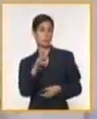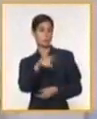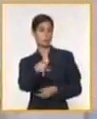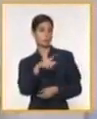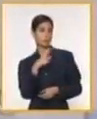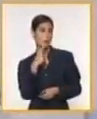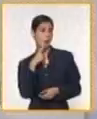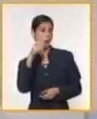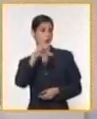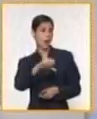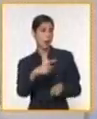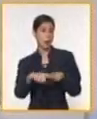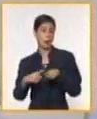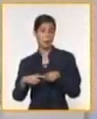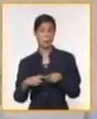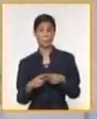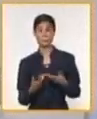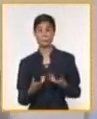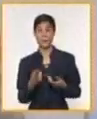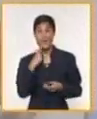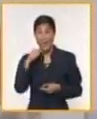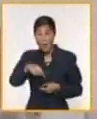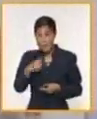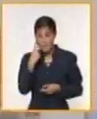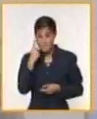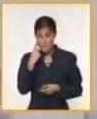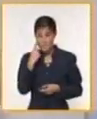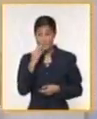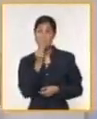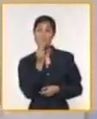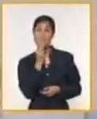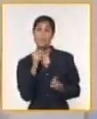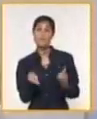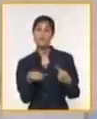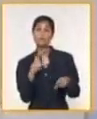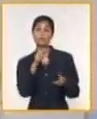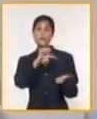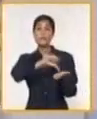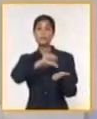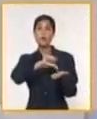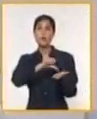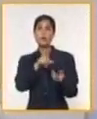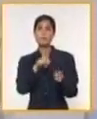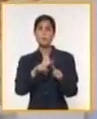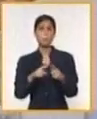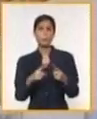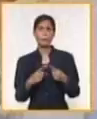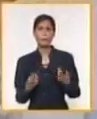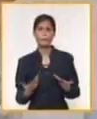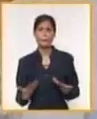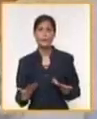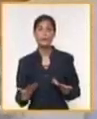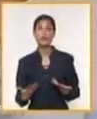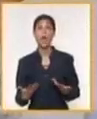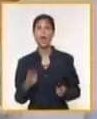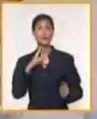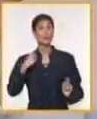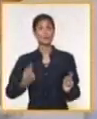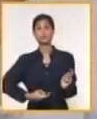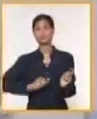mismo esta agresión israelí contra Irán ha comenzado con actos de terrorismo. Esto es una guerra terrorista ante